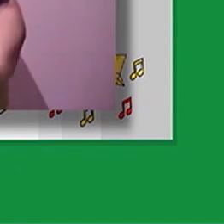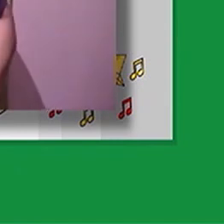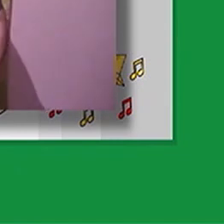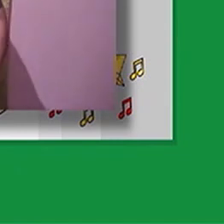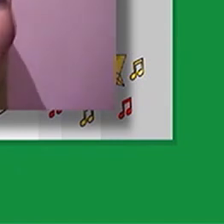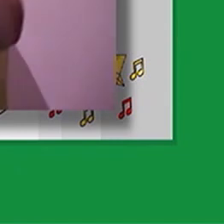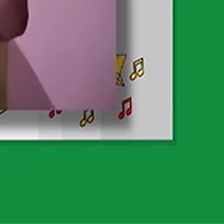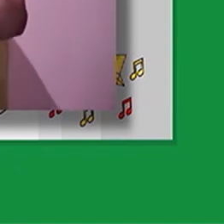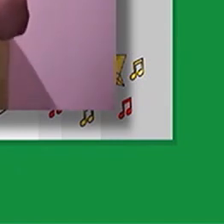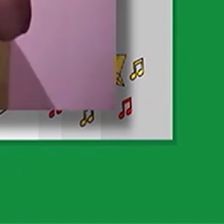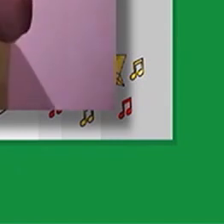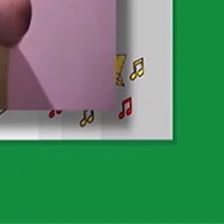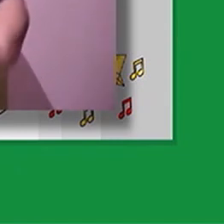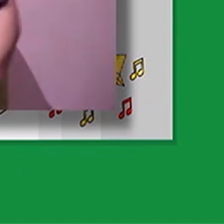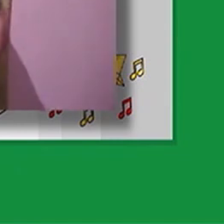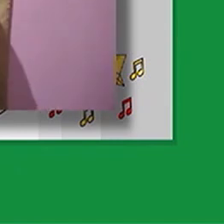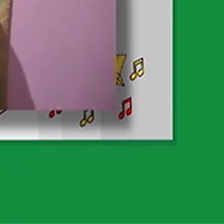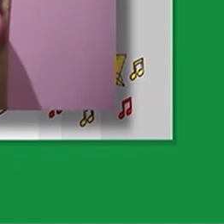cuerpo,